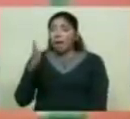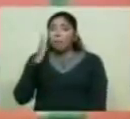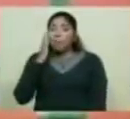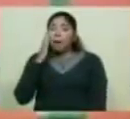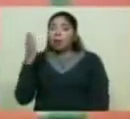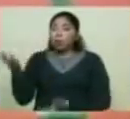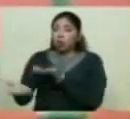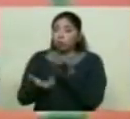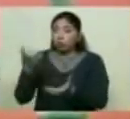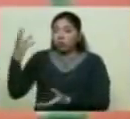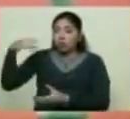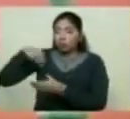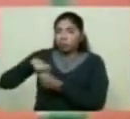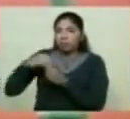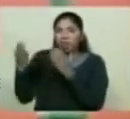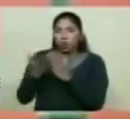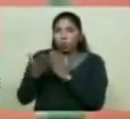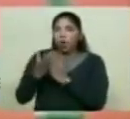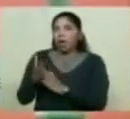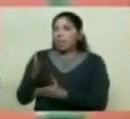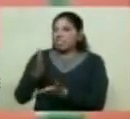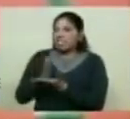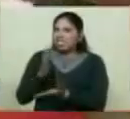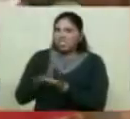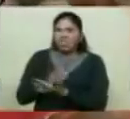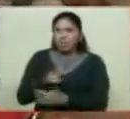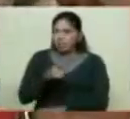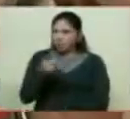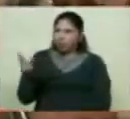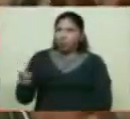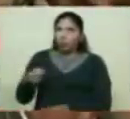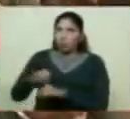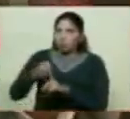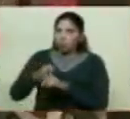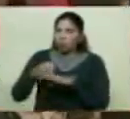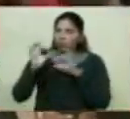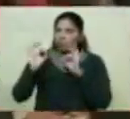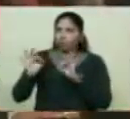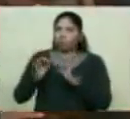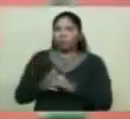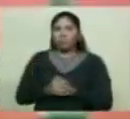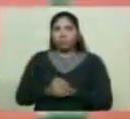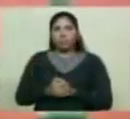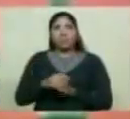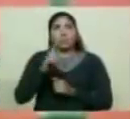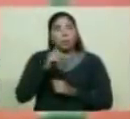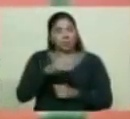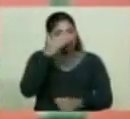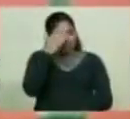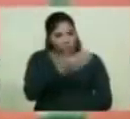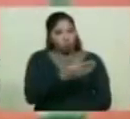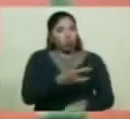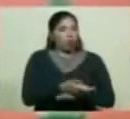siempre combativa la obe saludo al gobernador